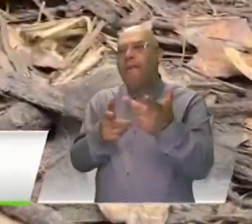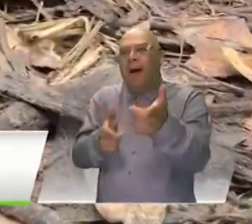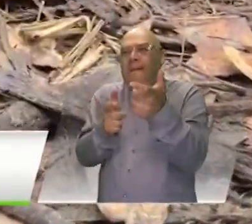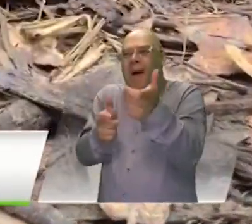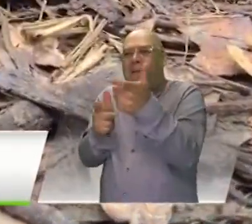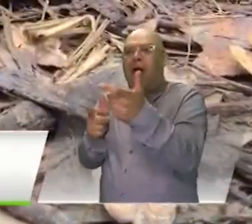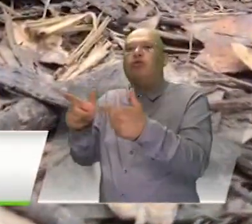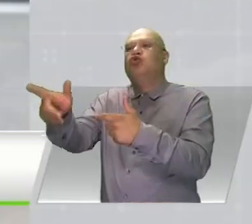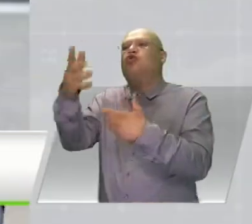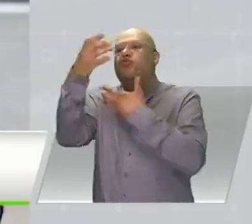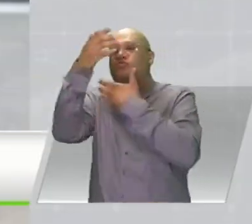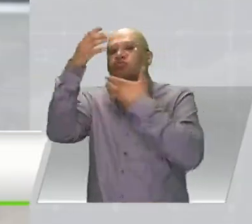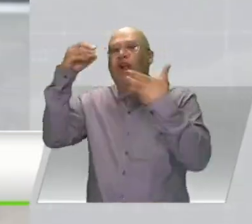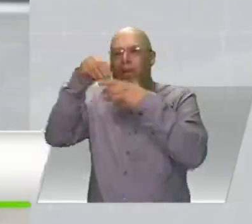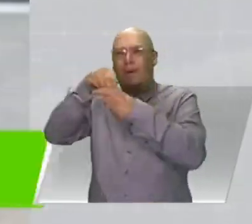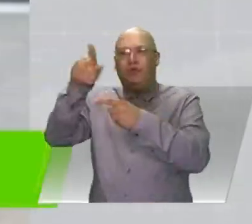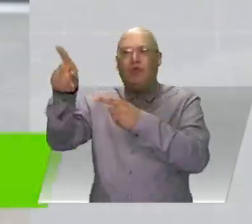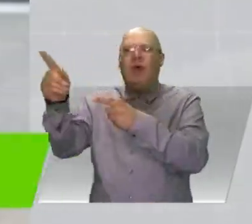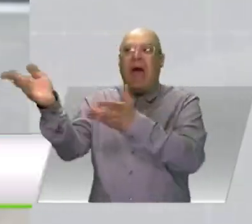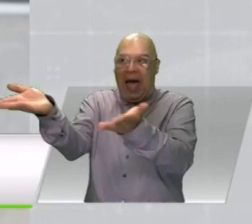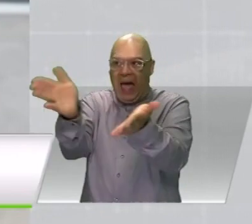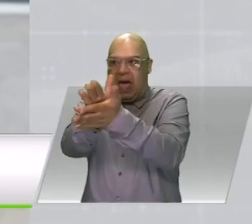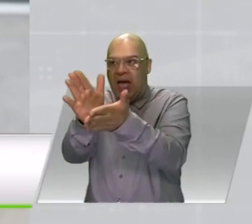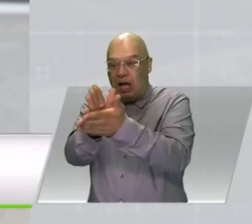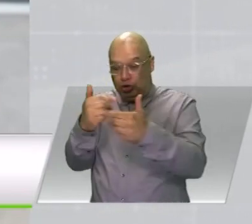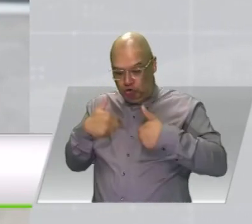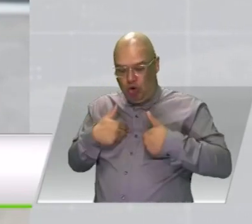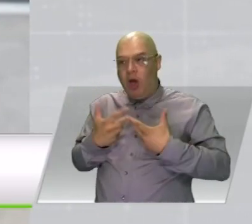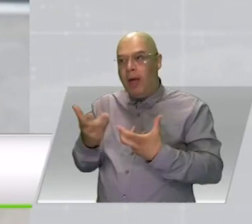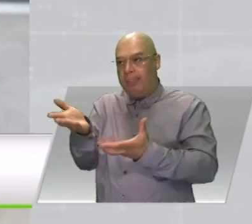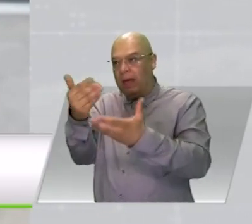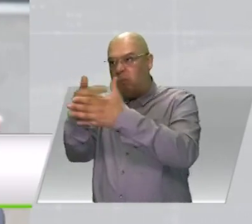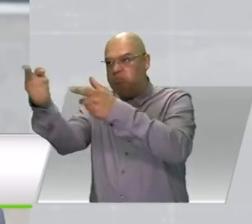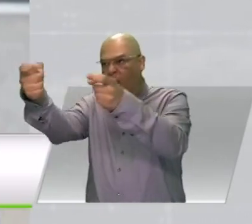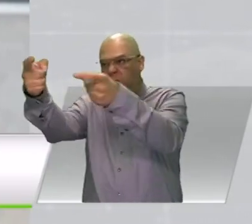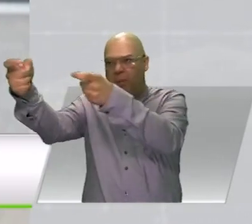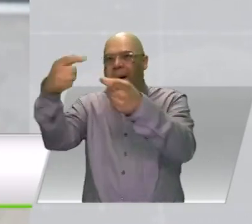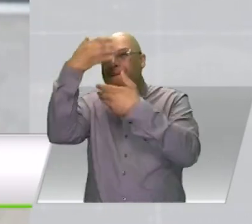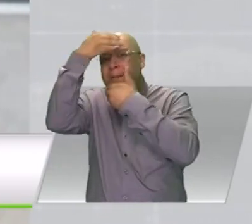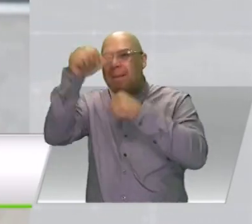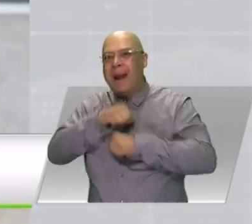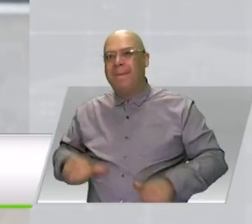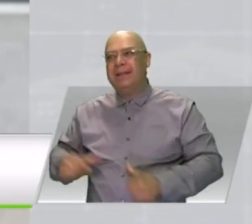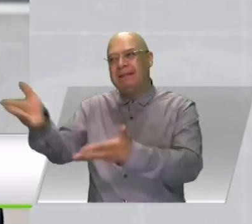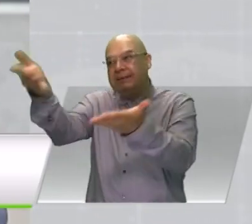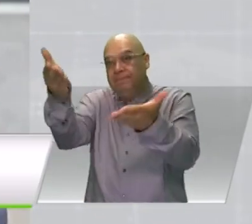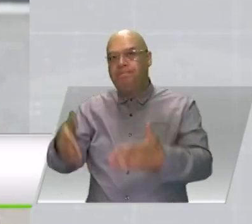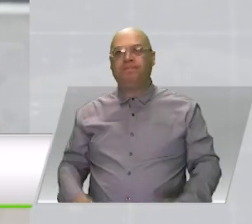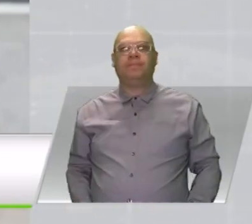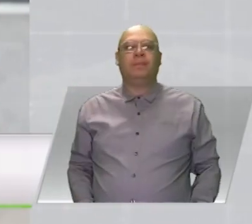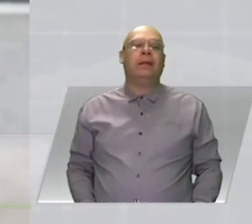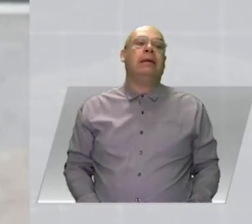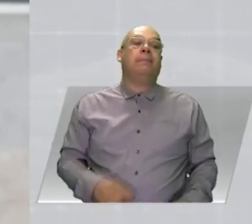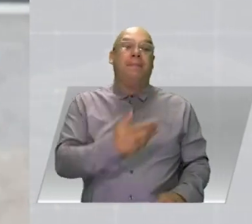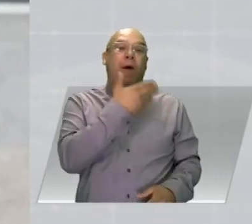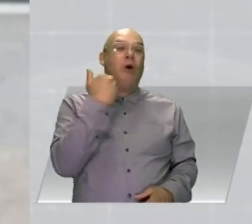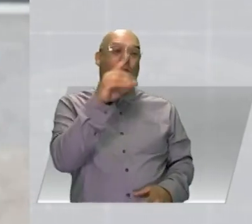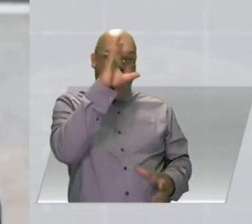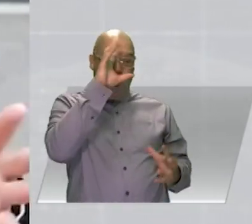grupo paramilitar. Por lo pronto, el llamado es a que venga y brinde un testimonio, insisto, para buscar